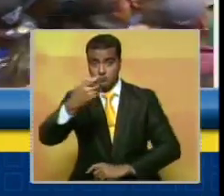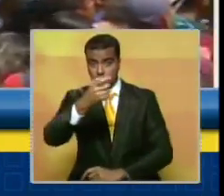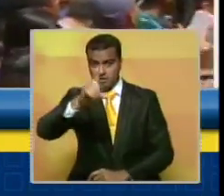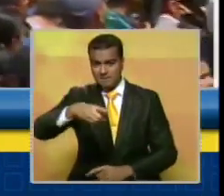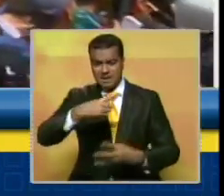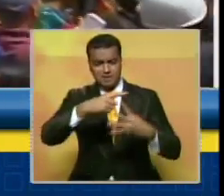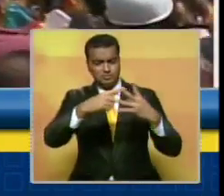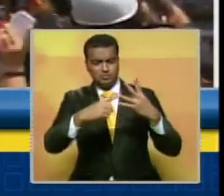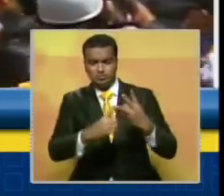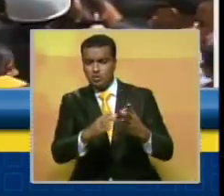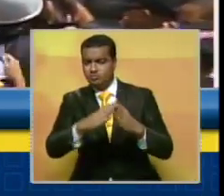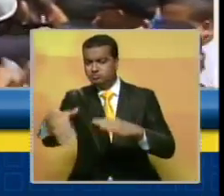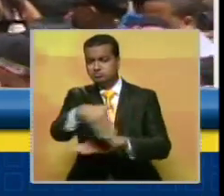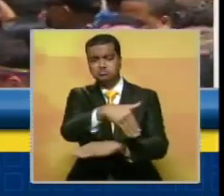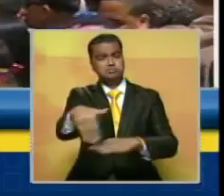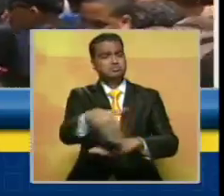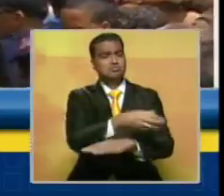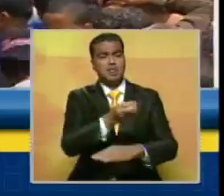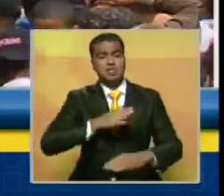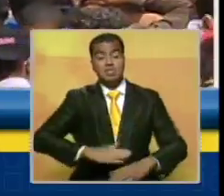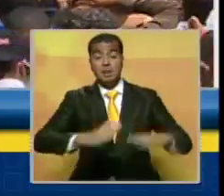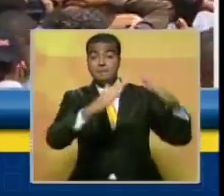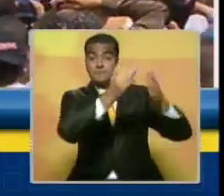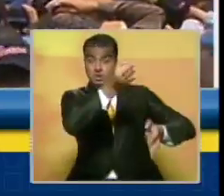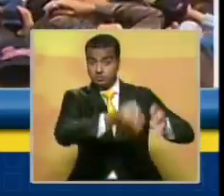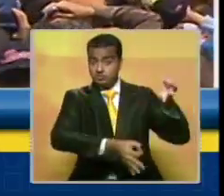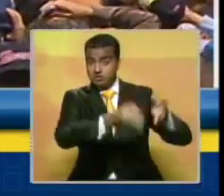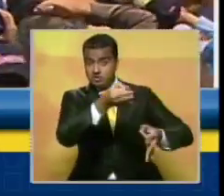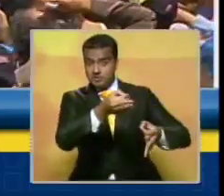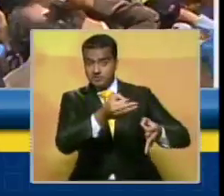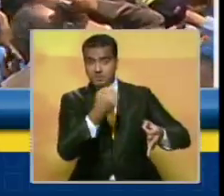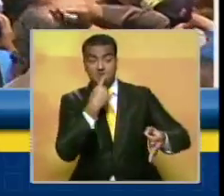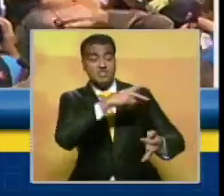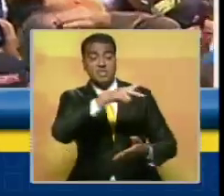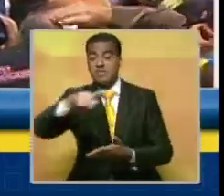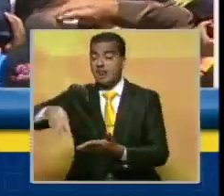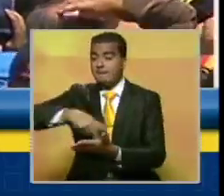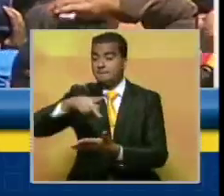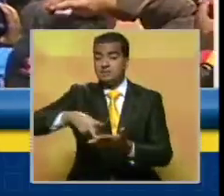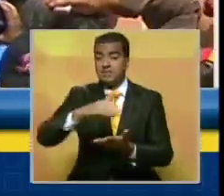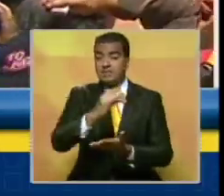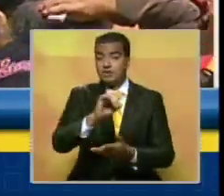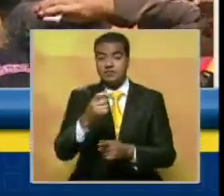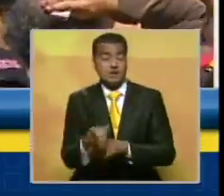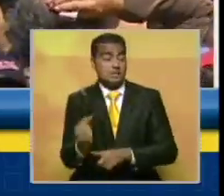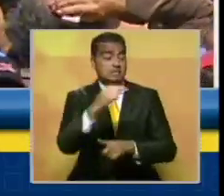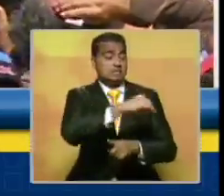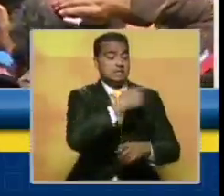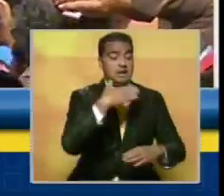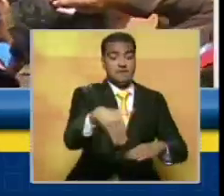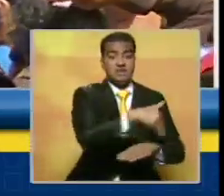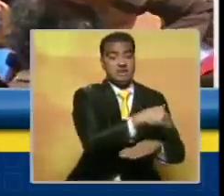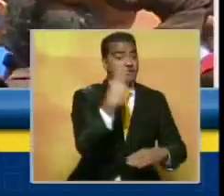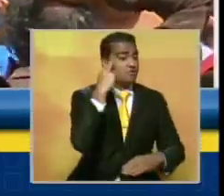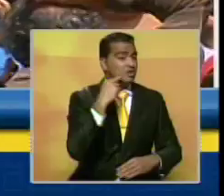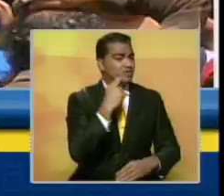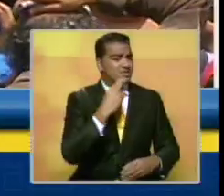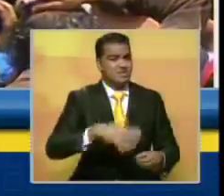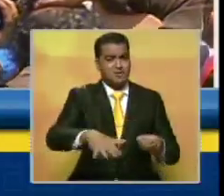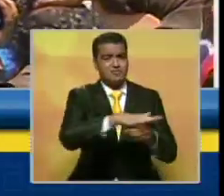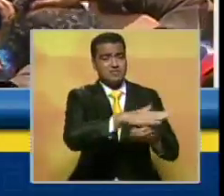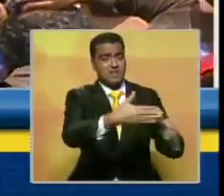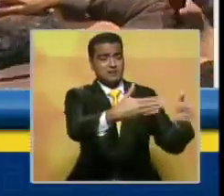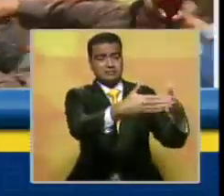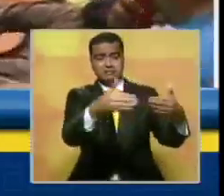y toda esta calle en la que se encuentra el Palacio de Justicia, que va desde la Plaza Diego Ibarra hasta la Avenida Bolívar, se encuentra